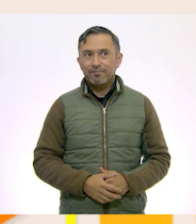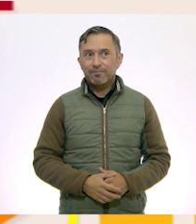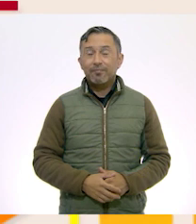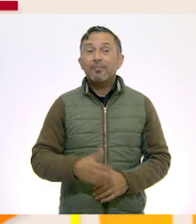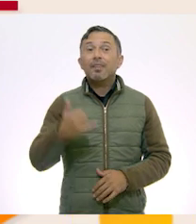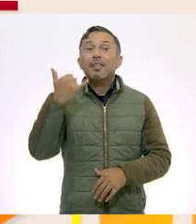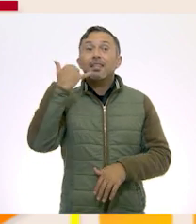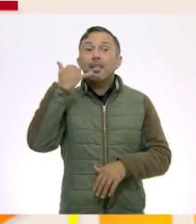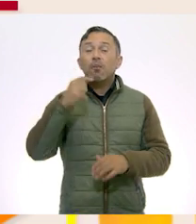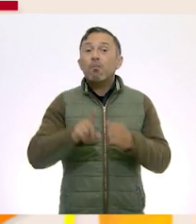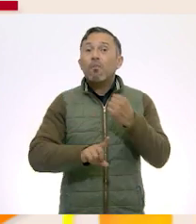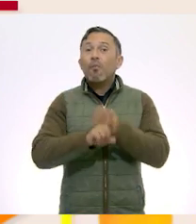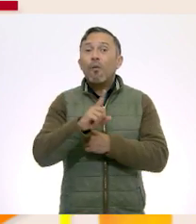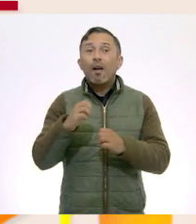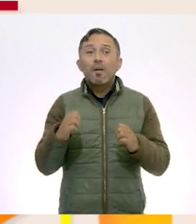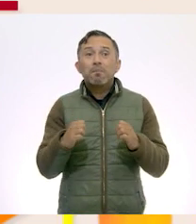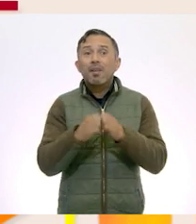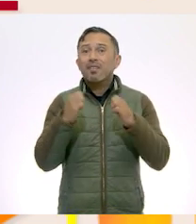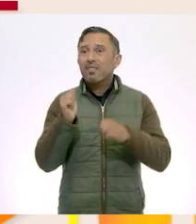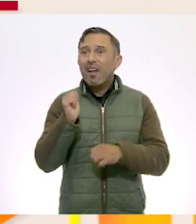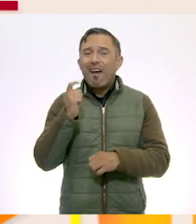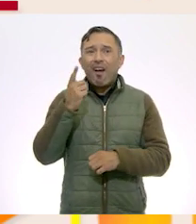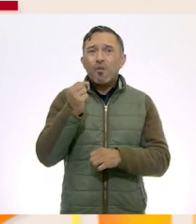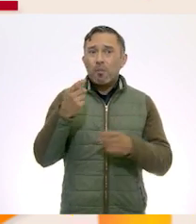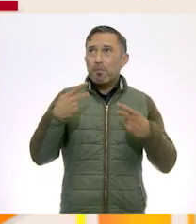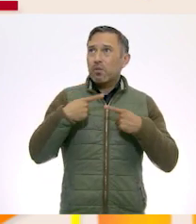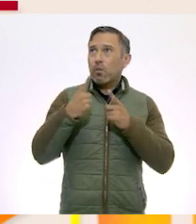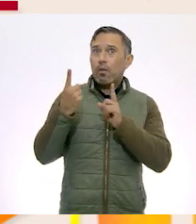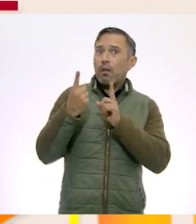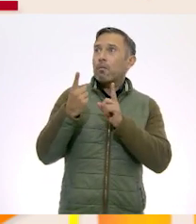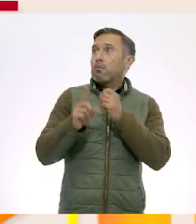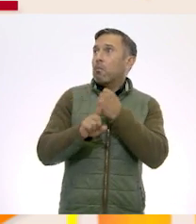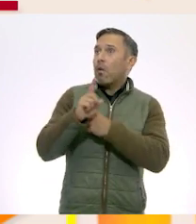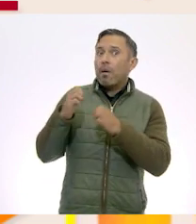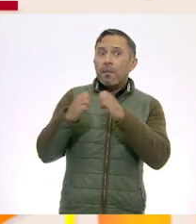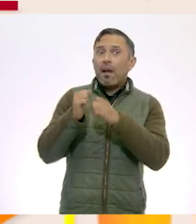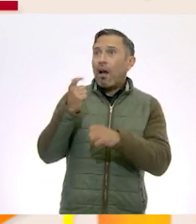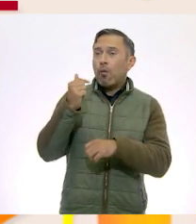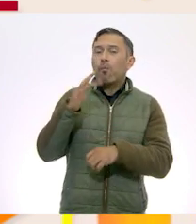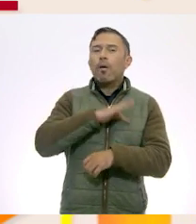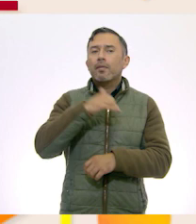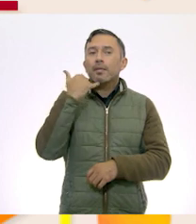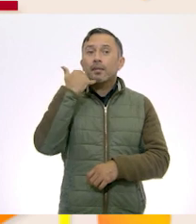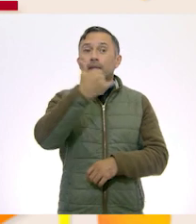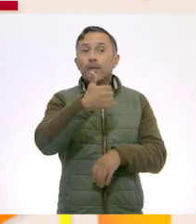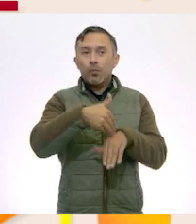número puedes llamar cuando tú o alguien cerca de ti tenga una emergencia.